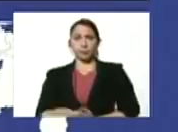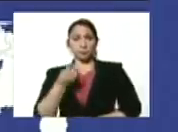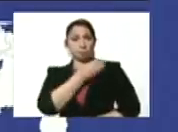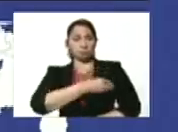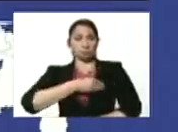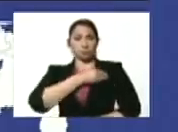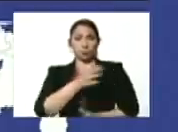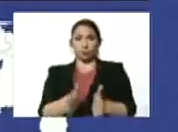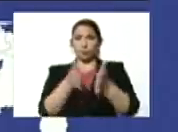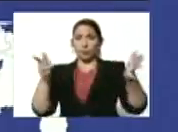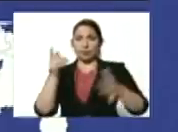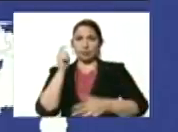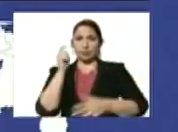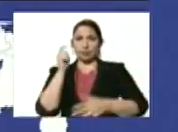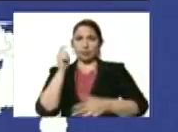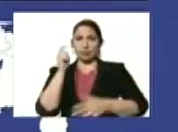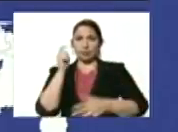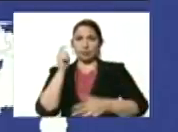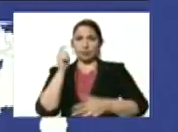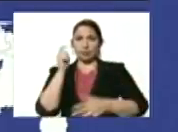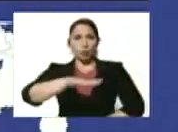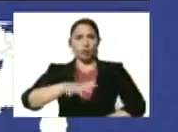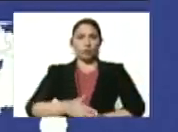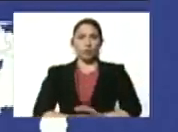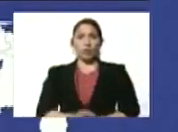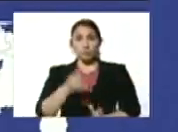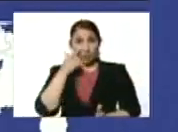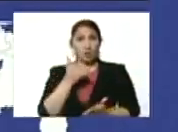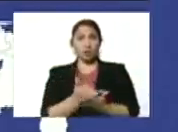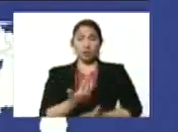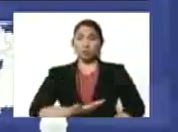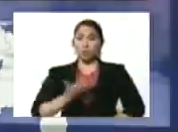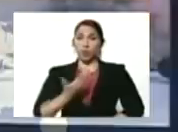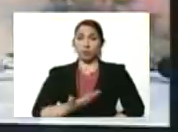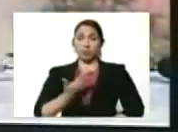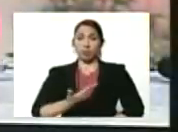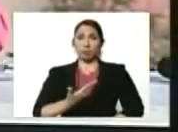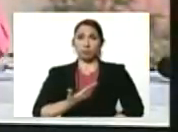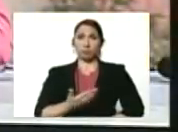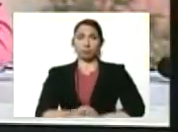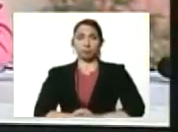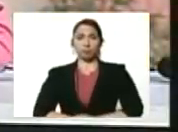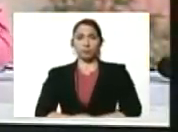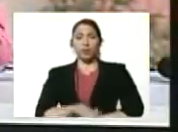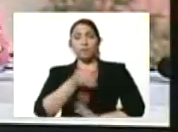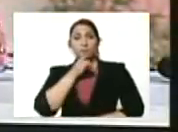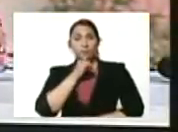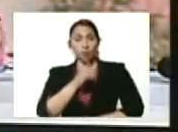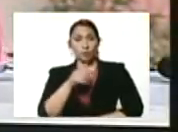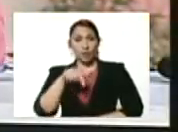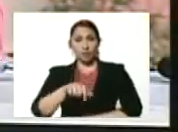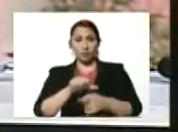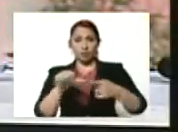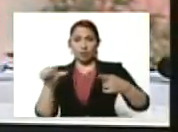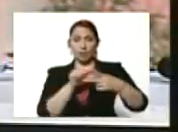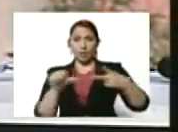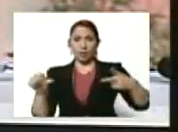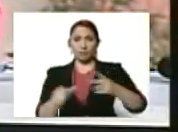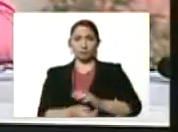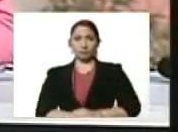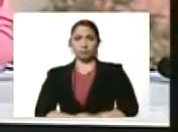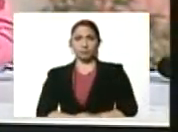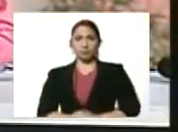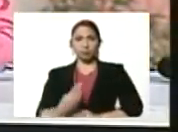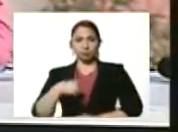grandes tareas que el pueblo. Fíjense ustedes, muy importante. Bueno, el informe de esta semana, voy